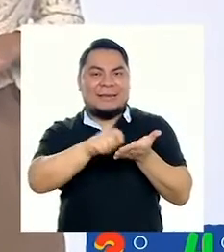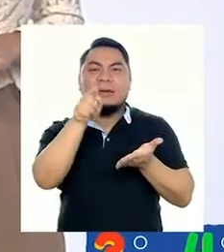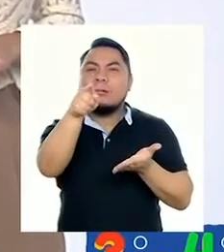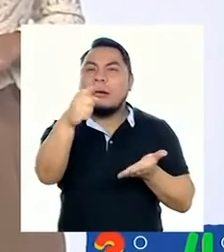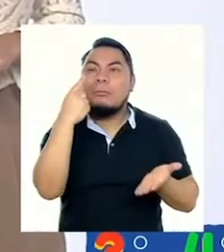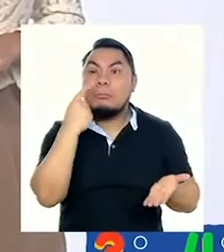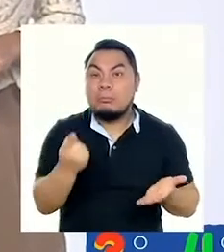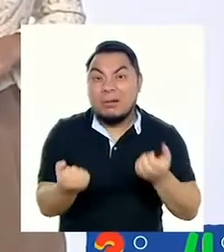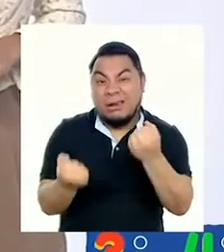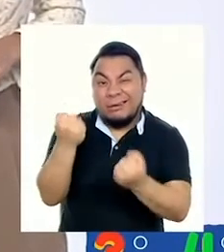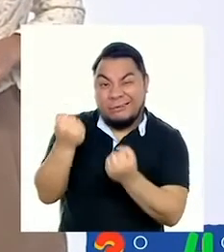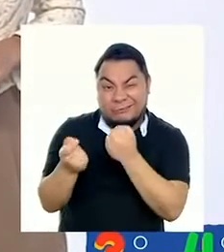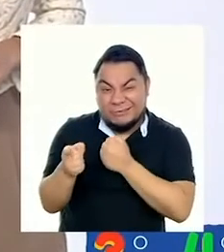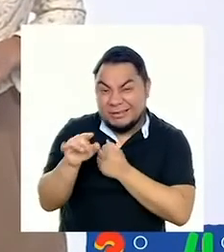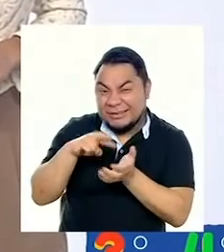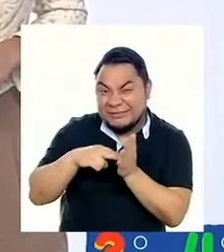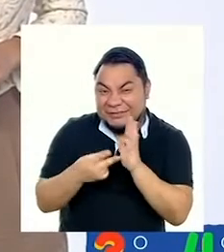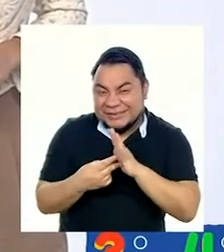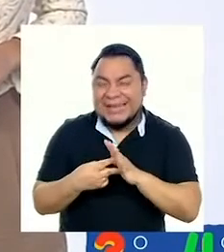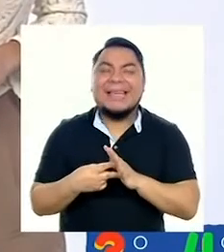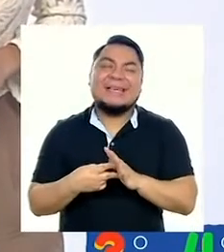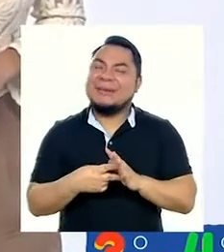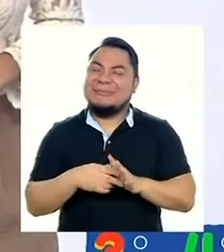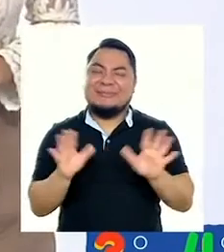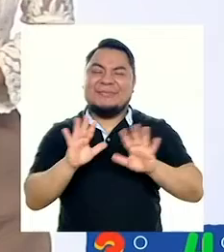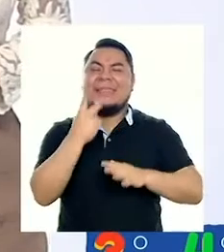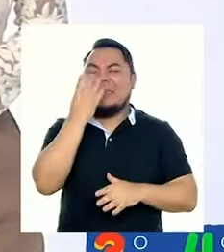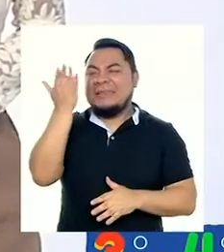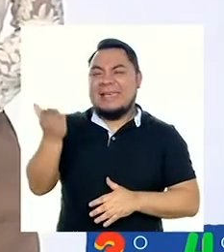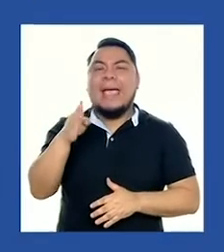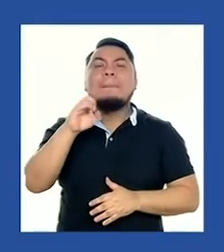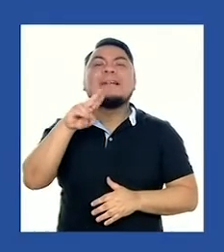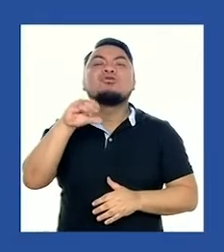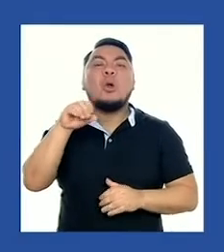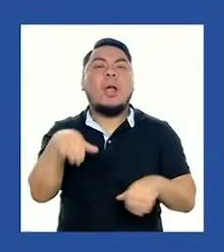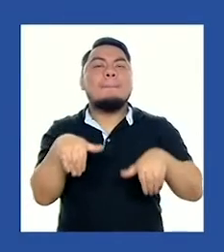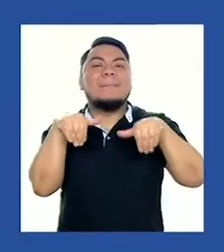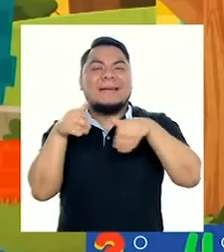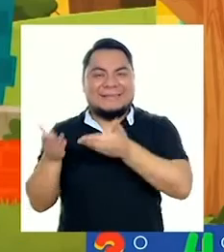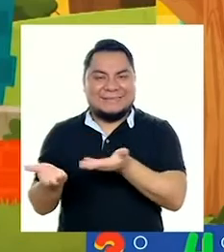ver con los autos? Veamos en qué enredo se ha metido Bartolo.